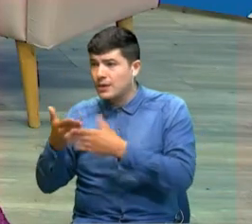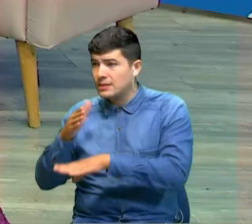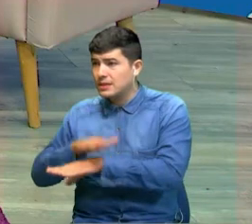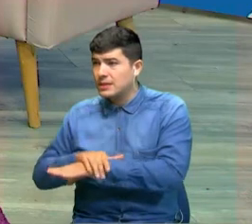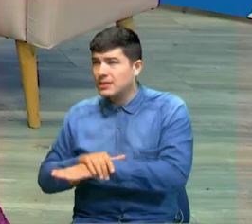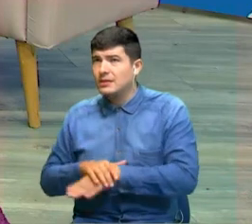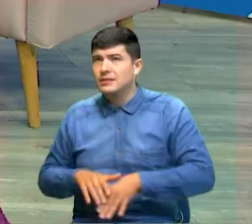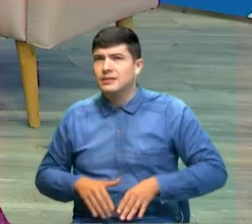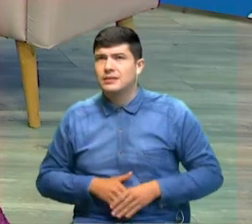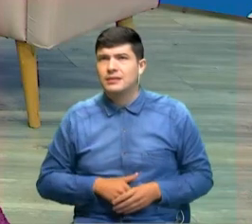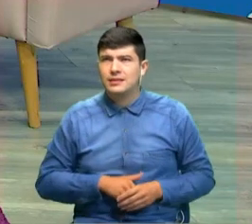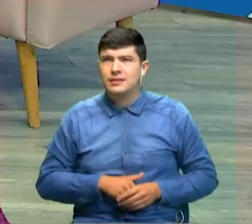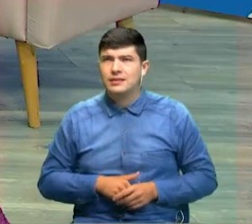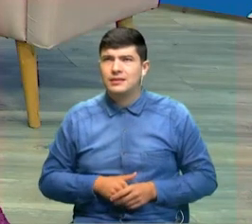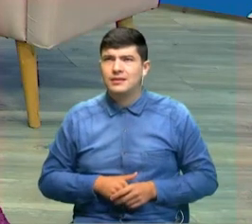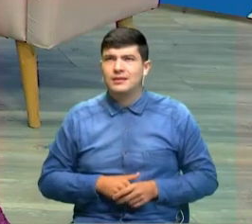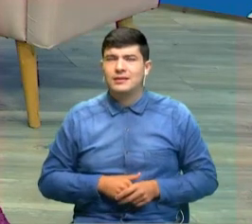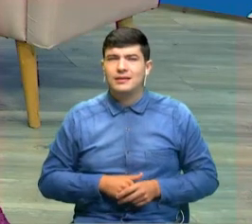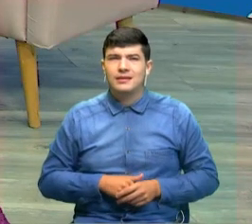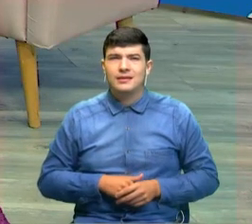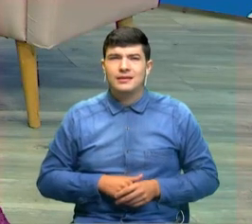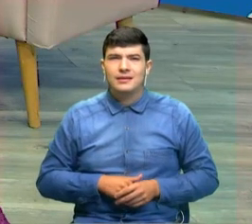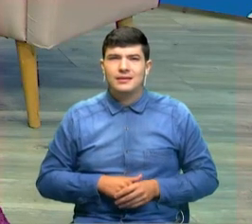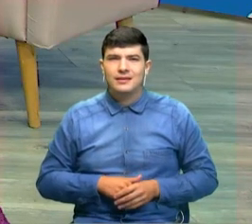Buenas tardes.